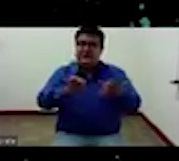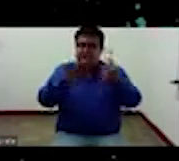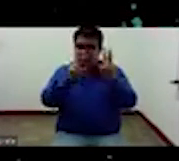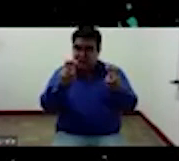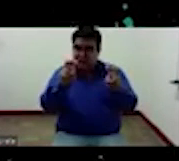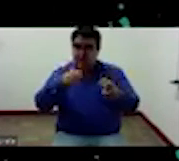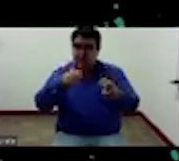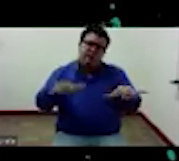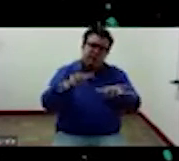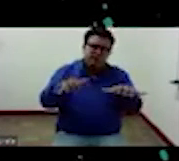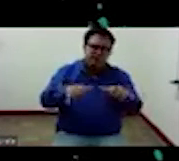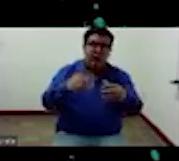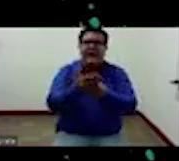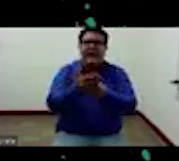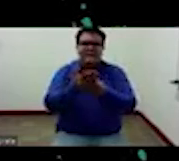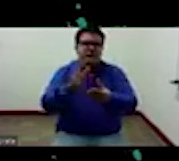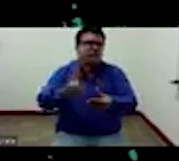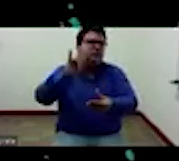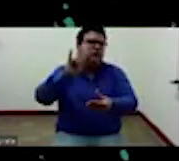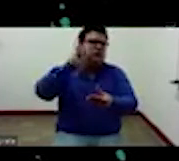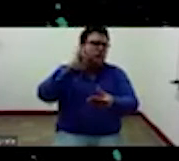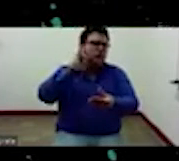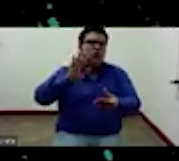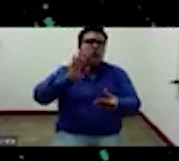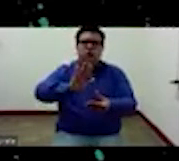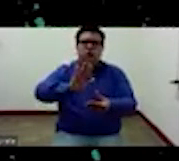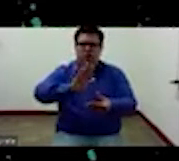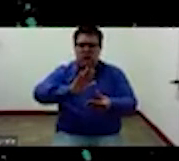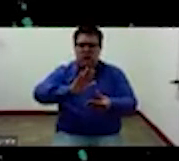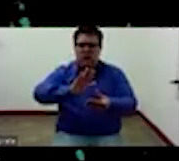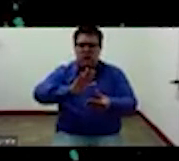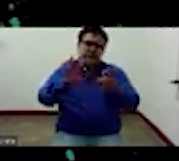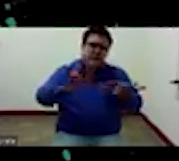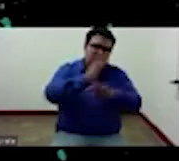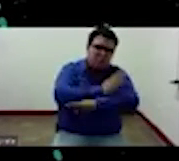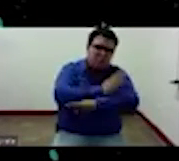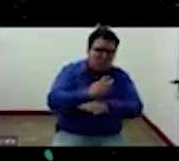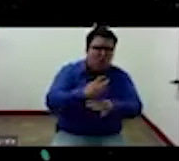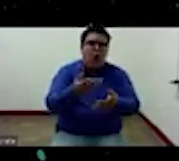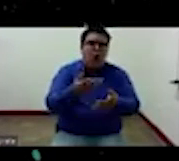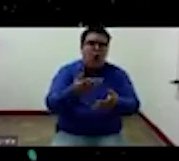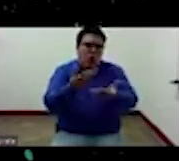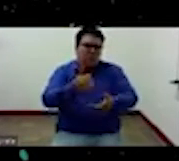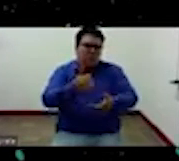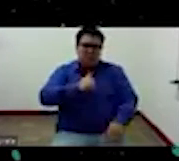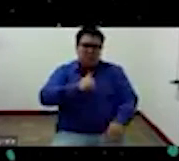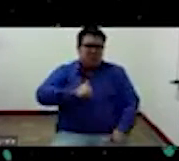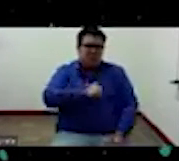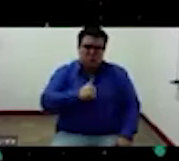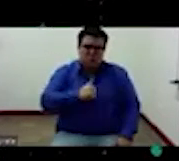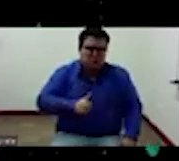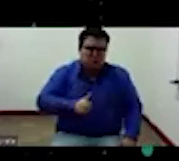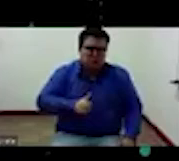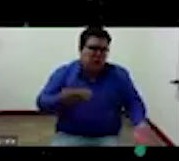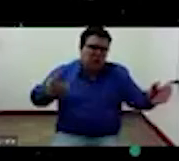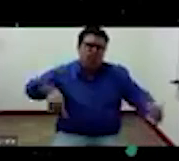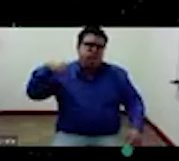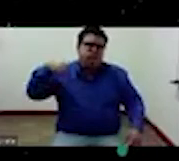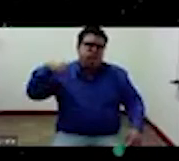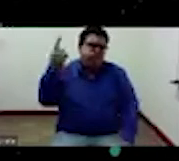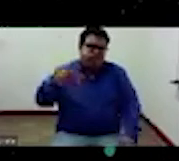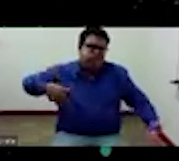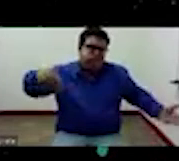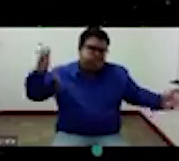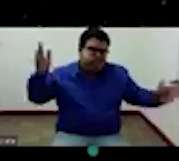los archivos sonoros. Archivos de la fonoteca, los archivos personales, los archivos generales